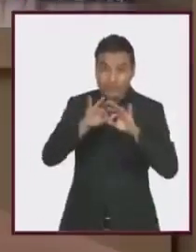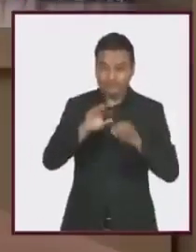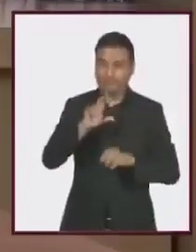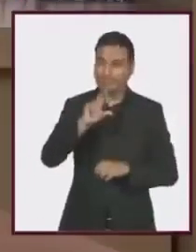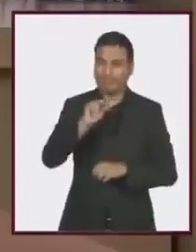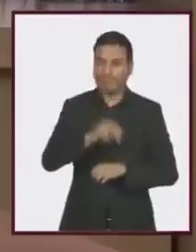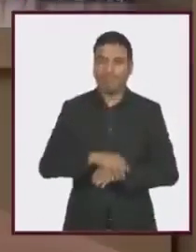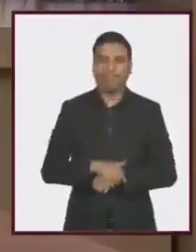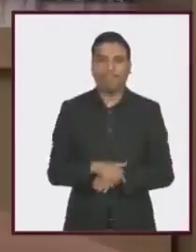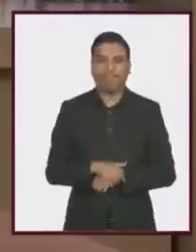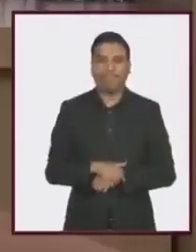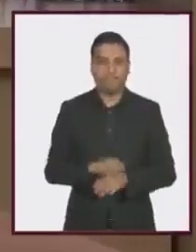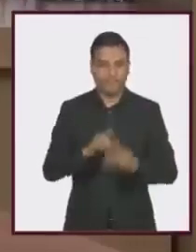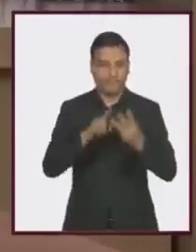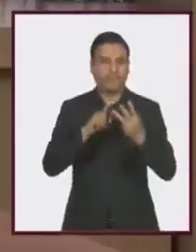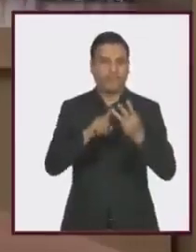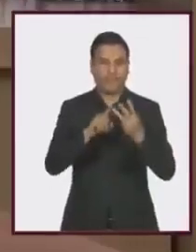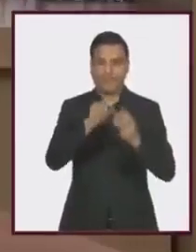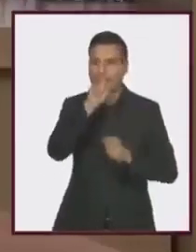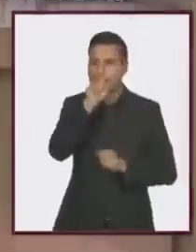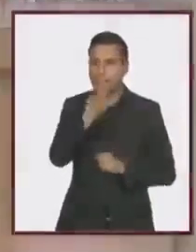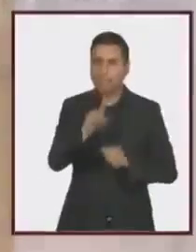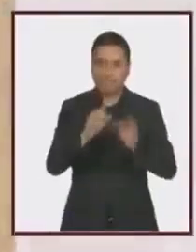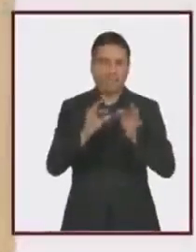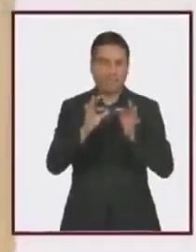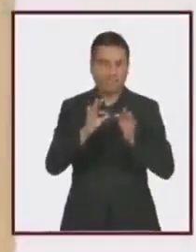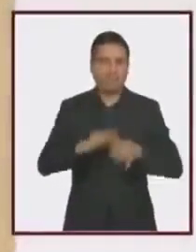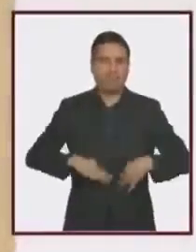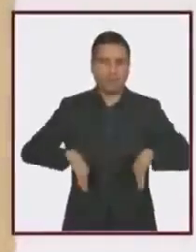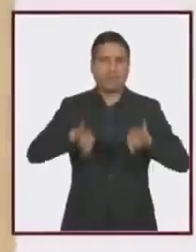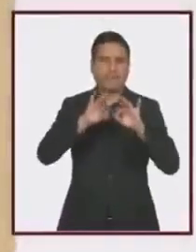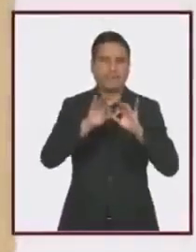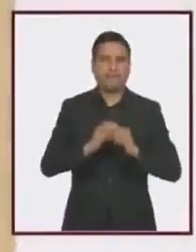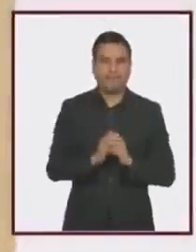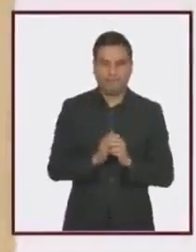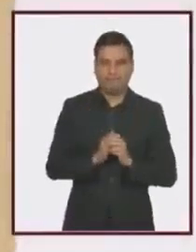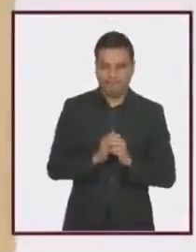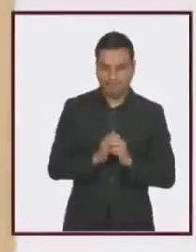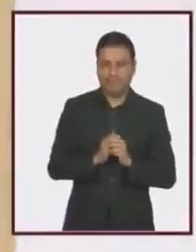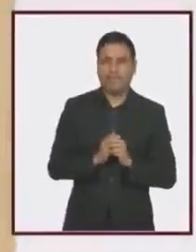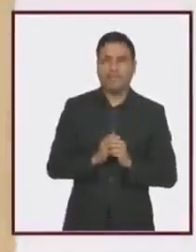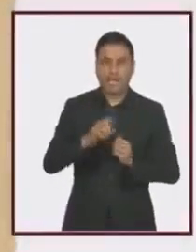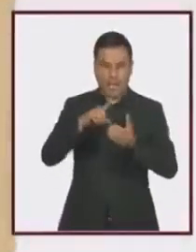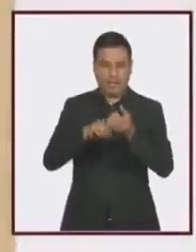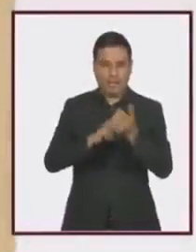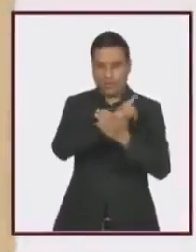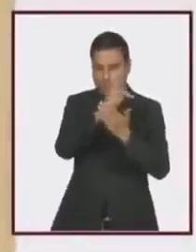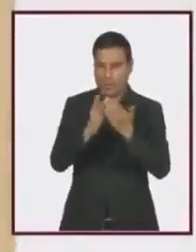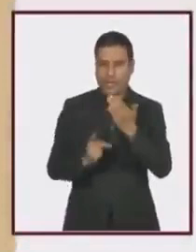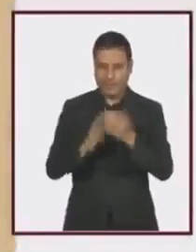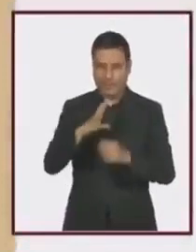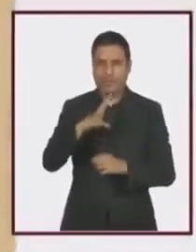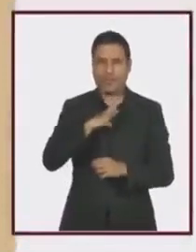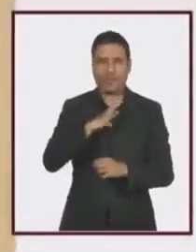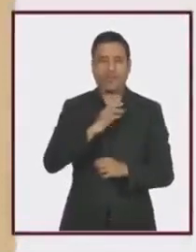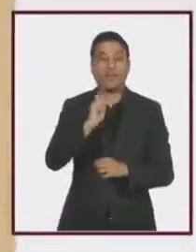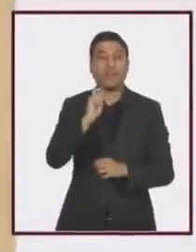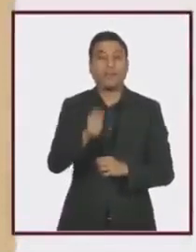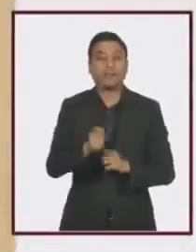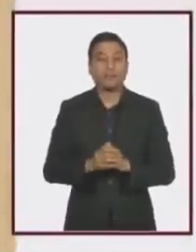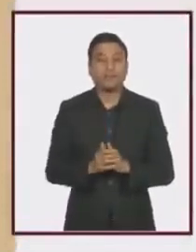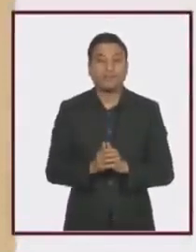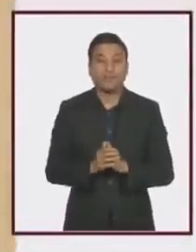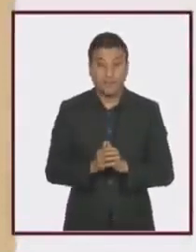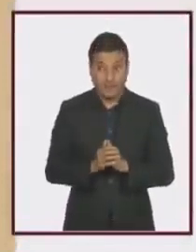muy importante y que se va a expresar también a lo largo de toda la propuesta curricular, es la autonomía profesional del